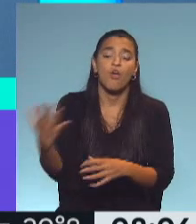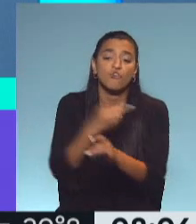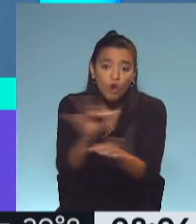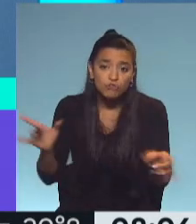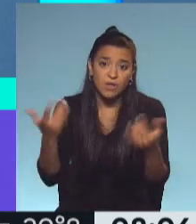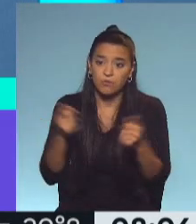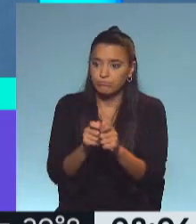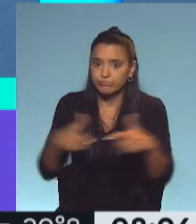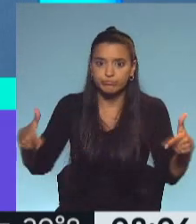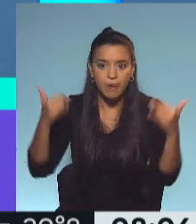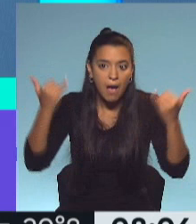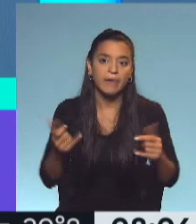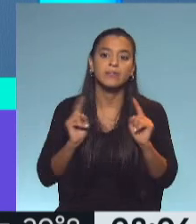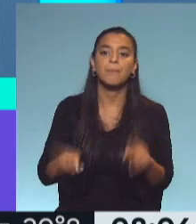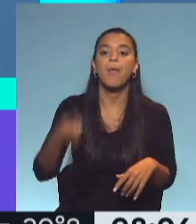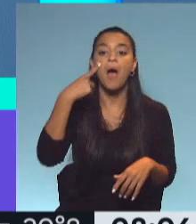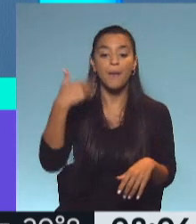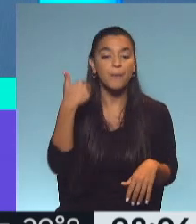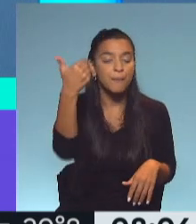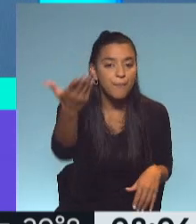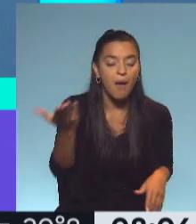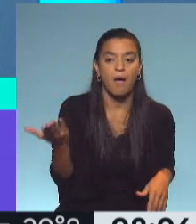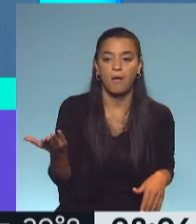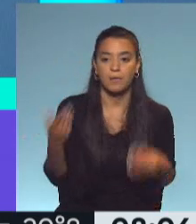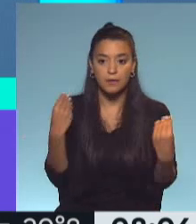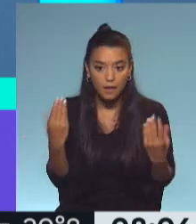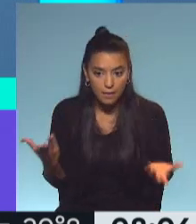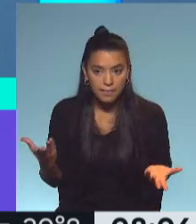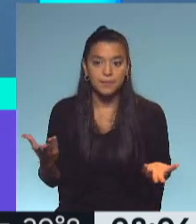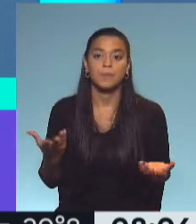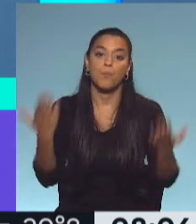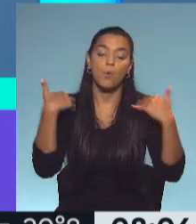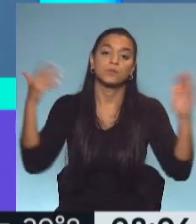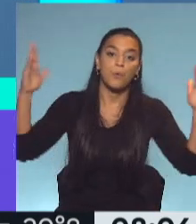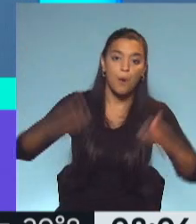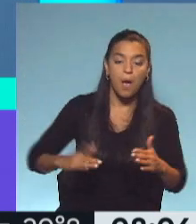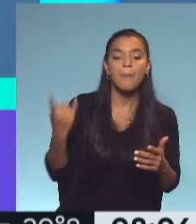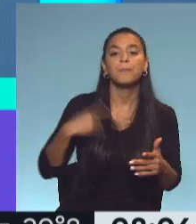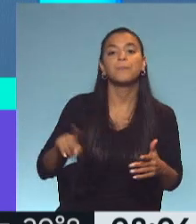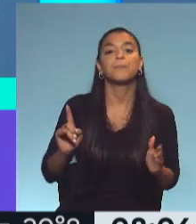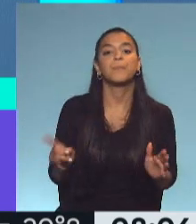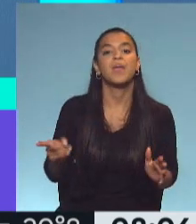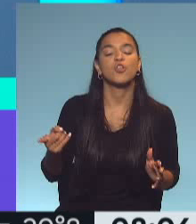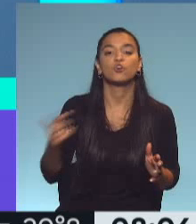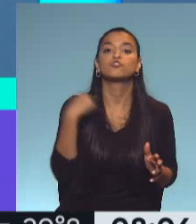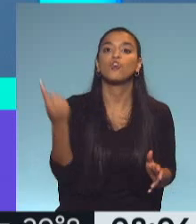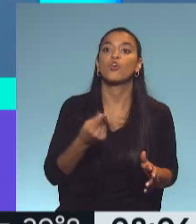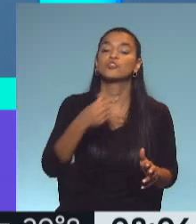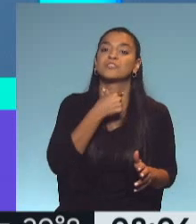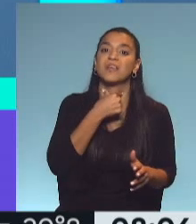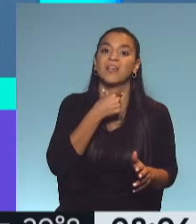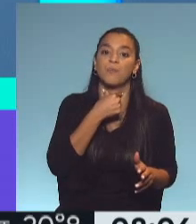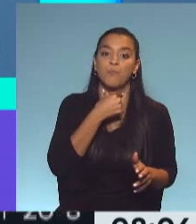están en aumento y la proyección de casos hace suponer que probablemente empiecen a bajar, pero no en la medida deseada como para